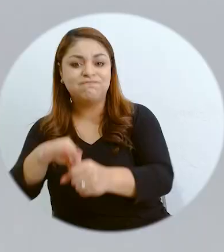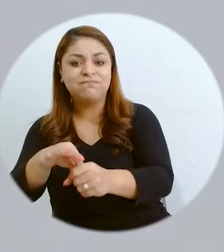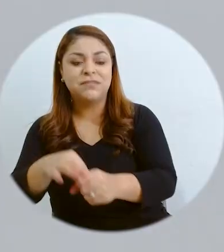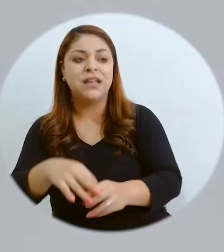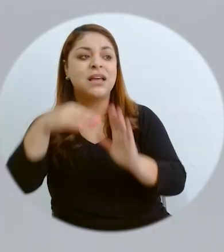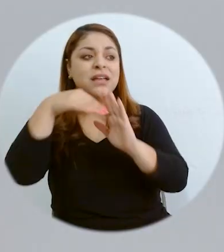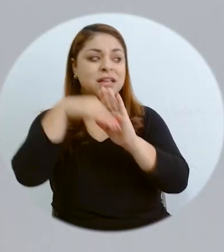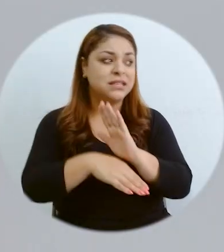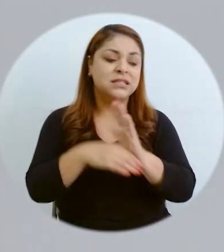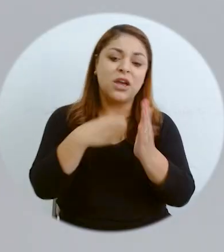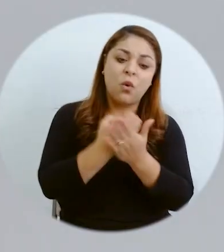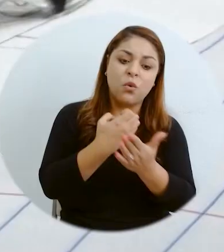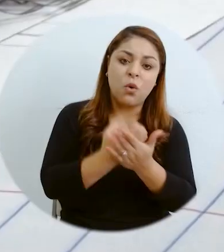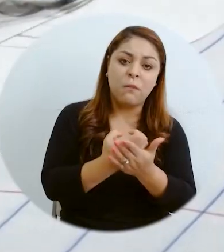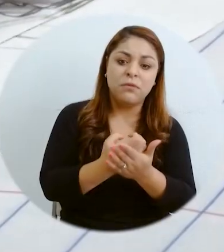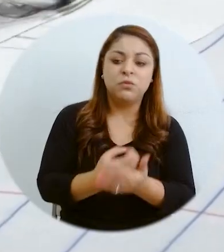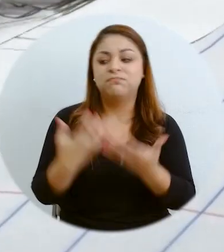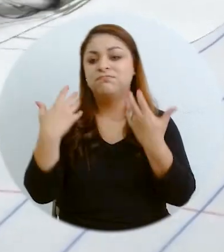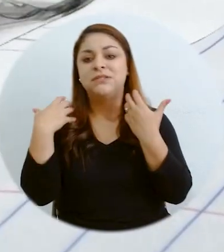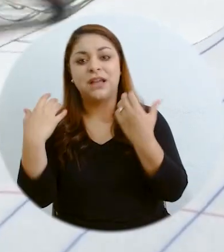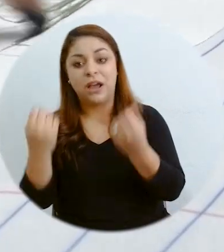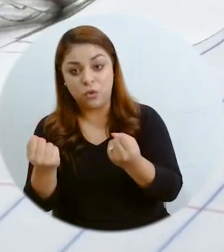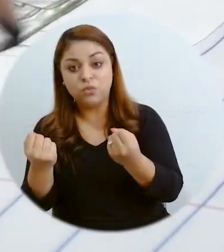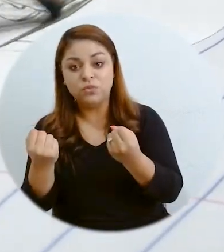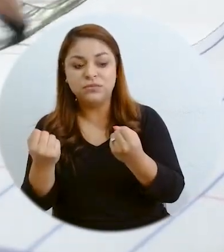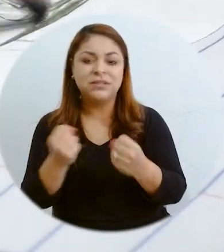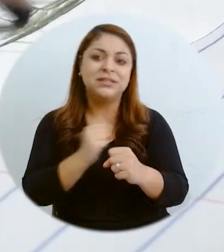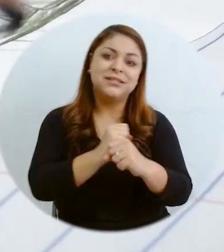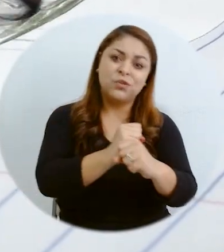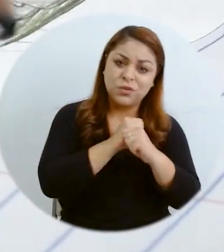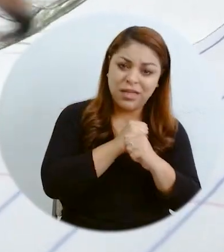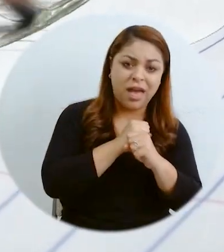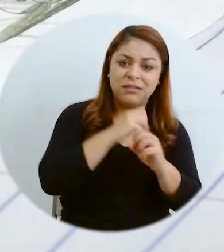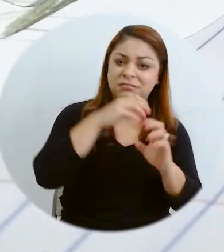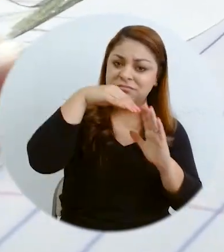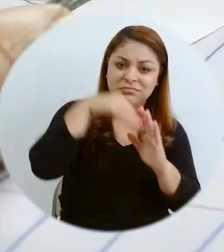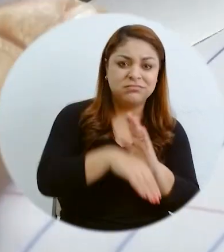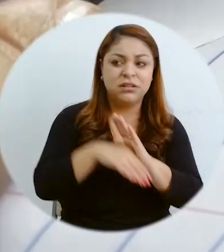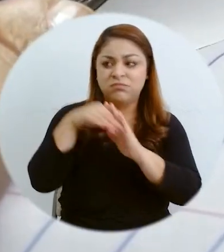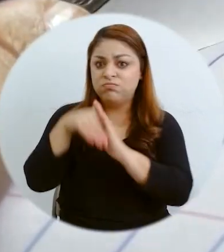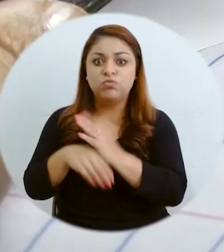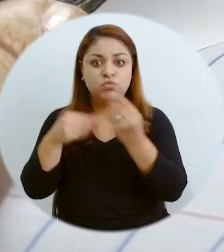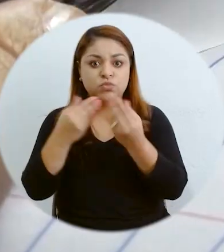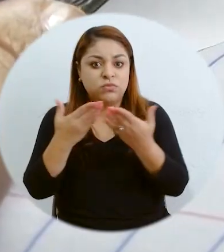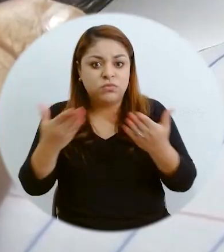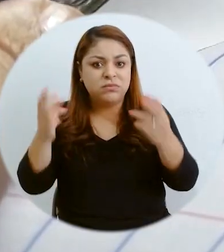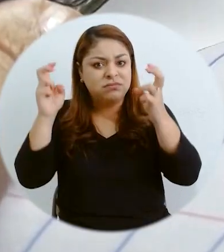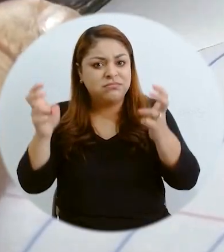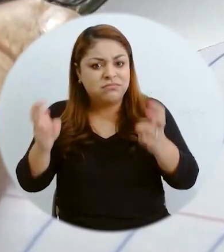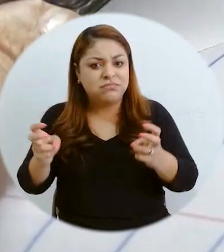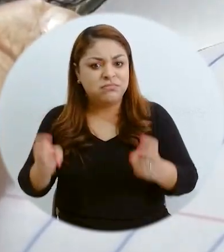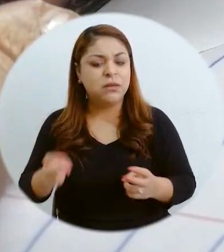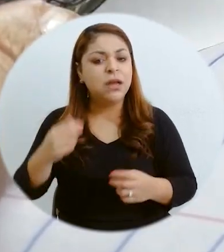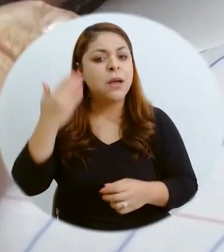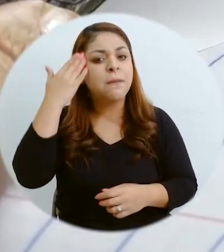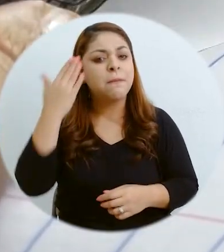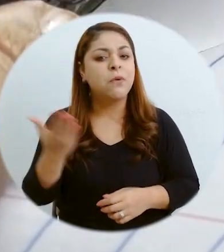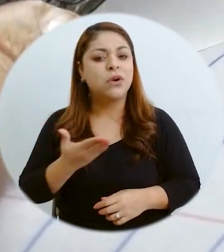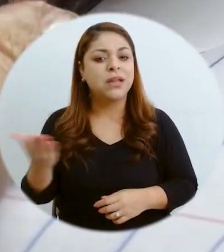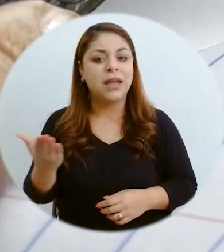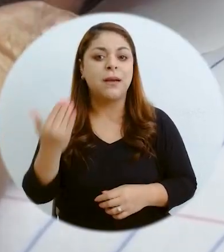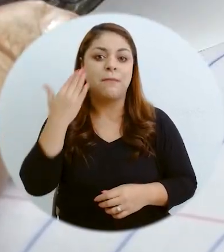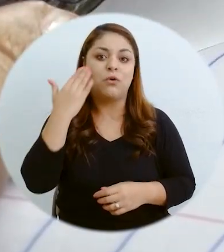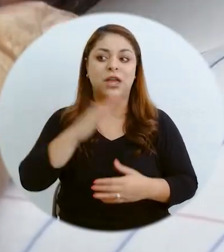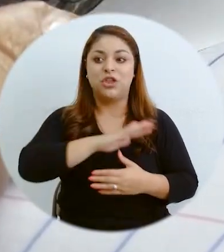hay crisis a nivel económico, en la salud, en la seguridad. En la seguridad. Entonces, ¿por qué?